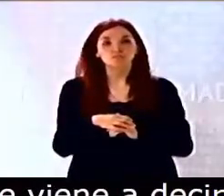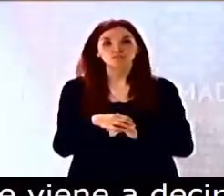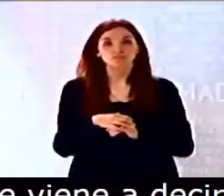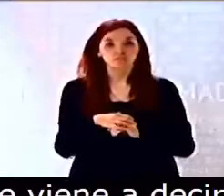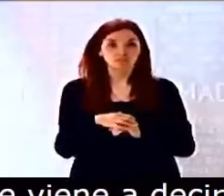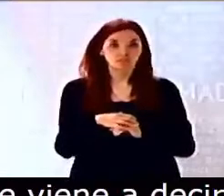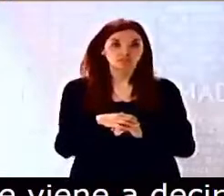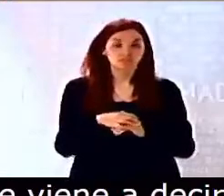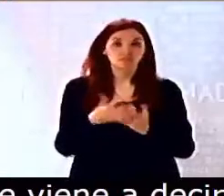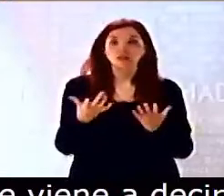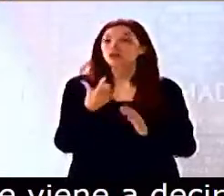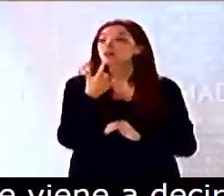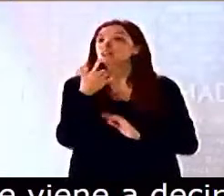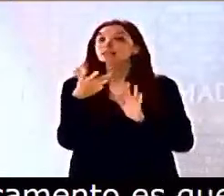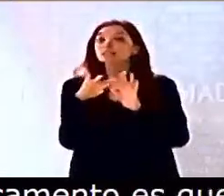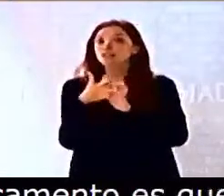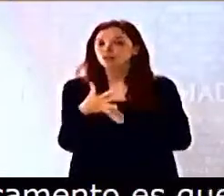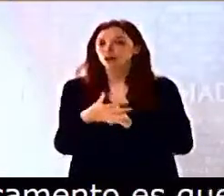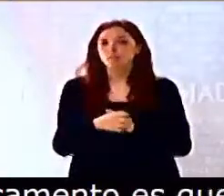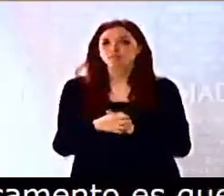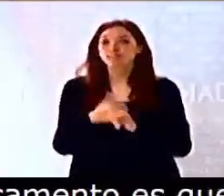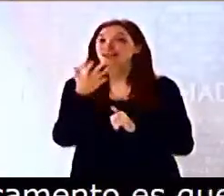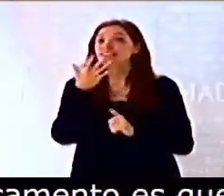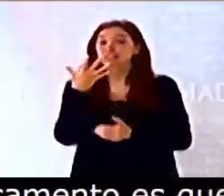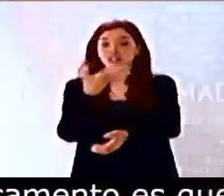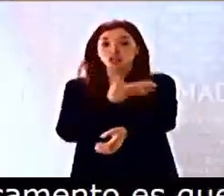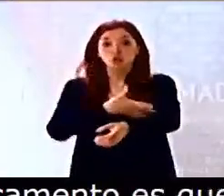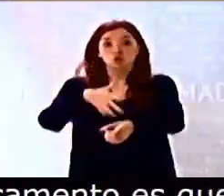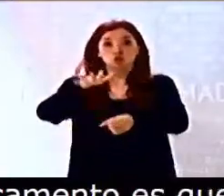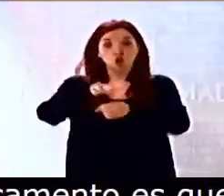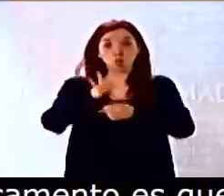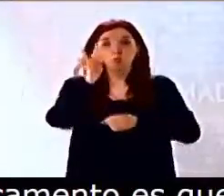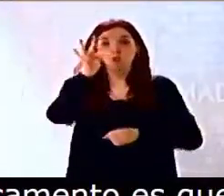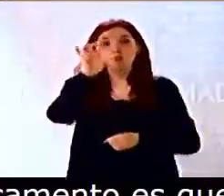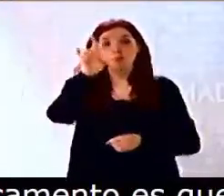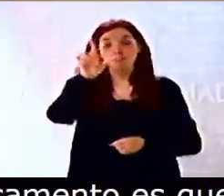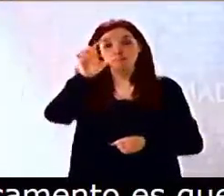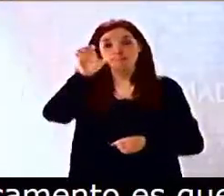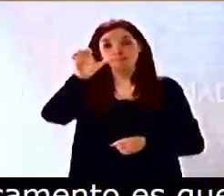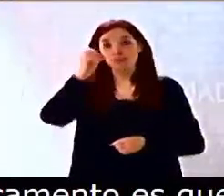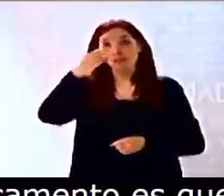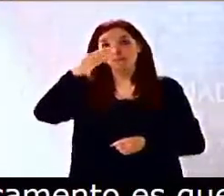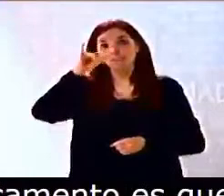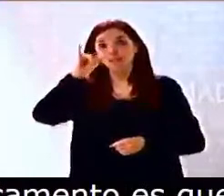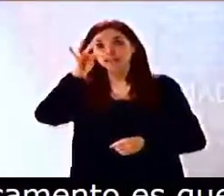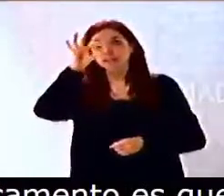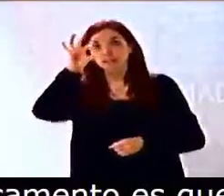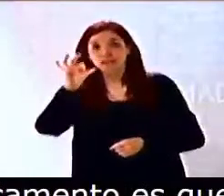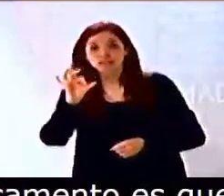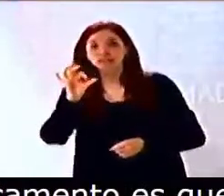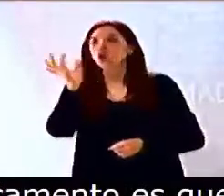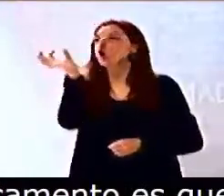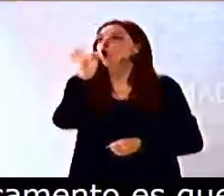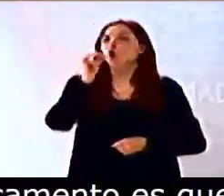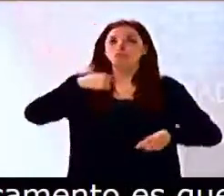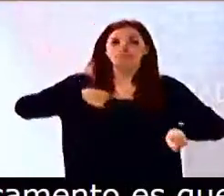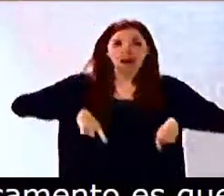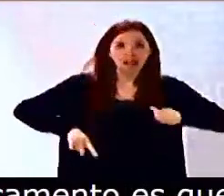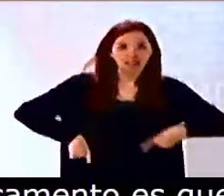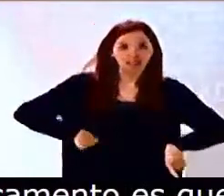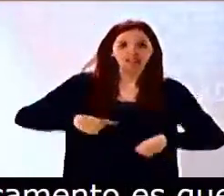que porque se haya tenido una tromboflebitis, porque se tengan varices, porque se